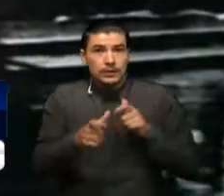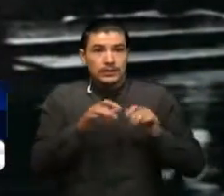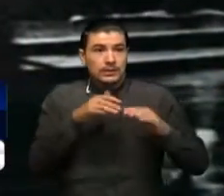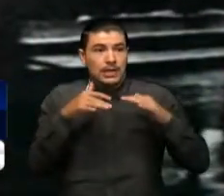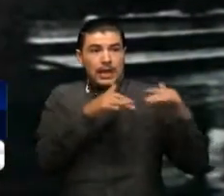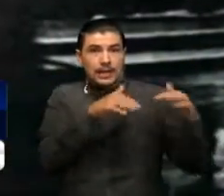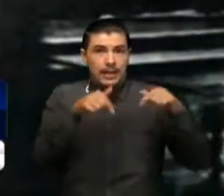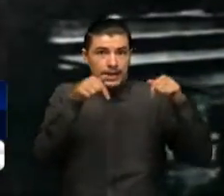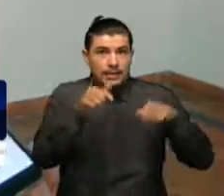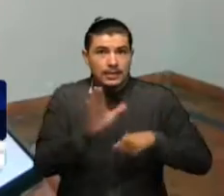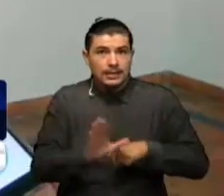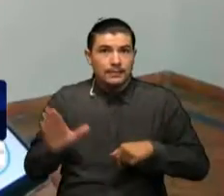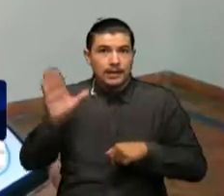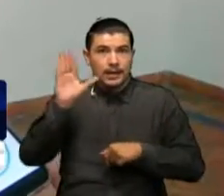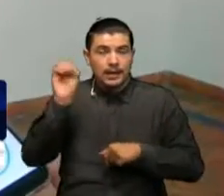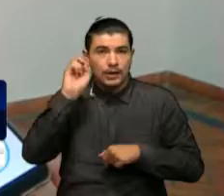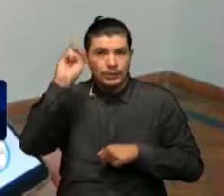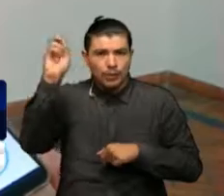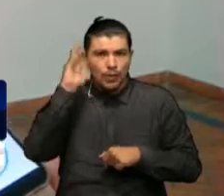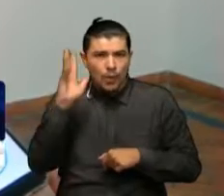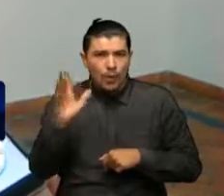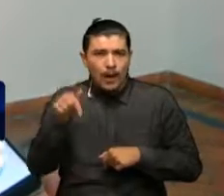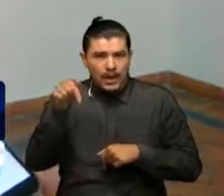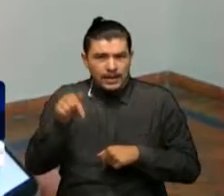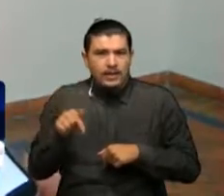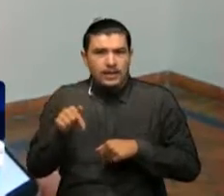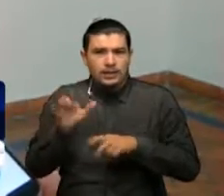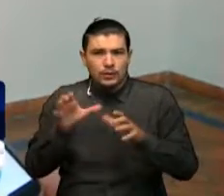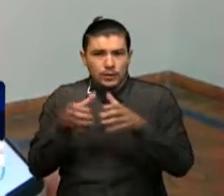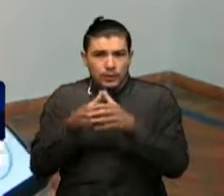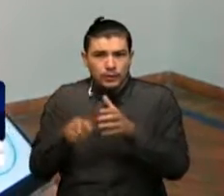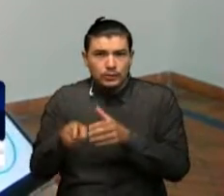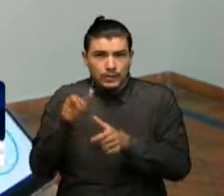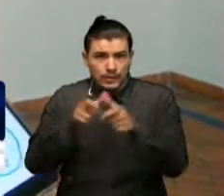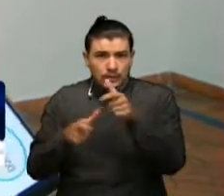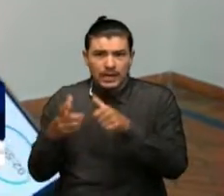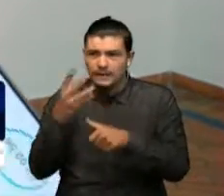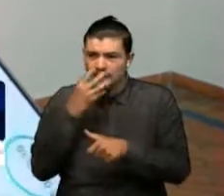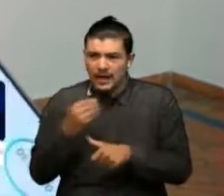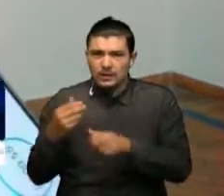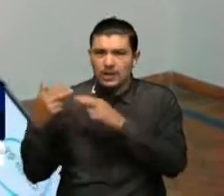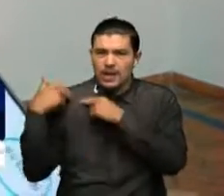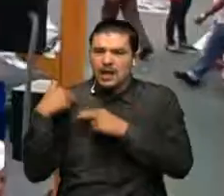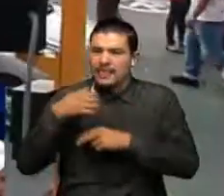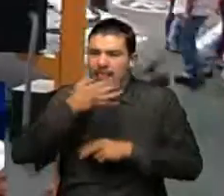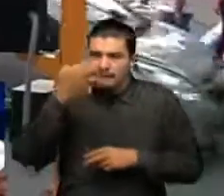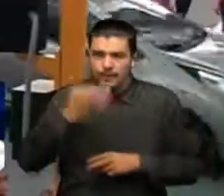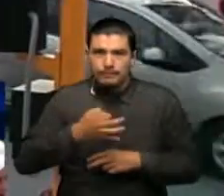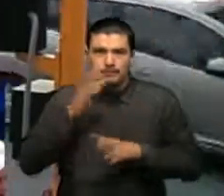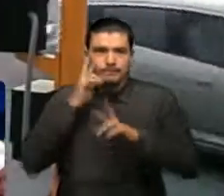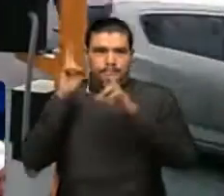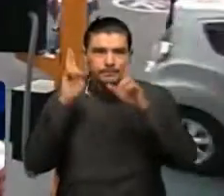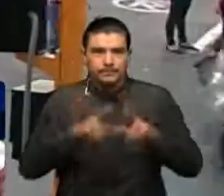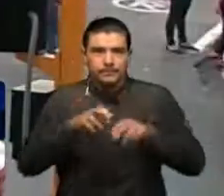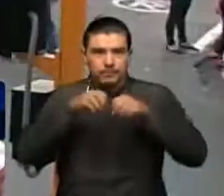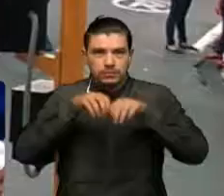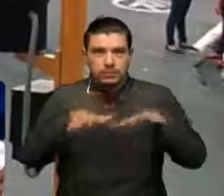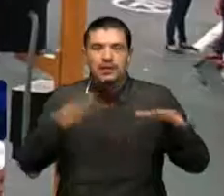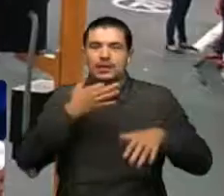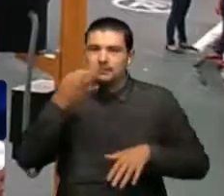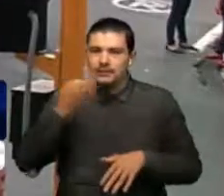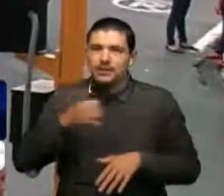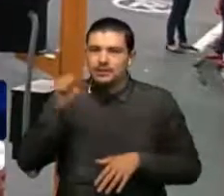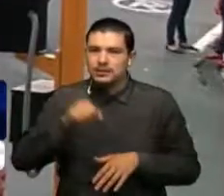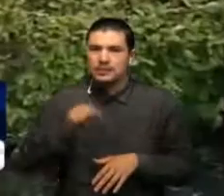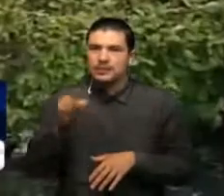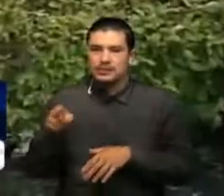en la región nororiental y aquí en el departamento de Norte de Santander, que los responsables reconozcan públicamente. Ocaña será la sede donde